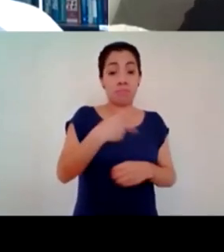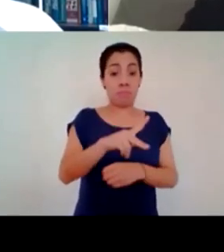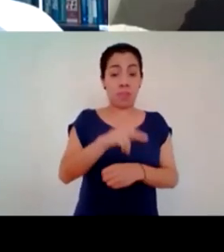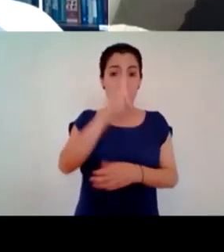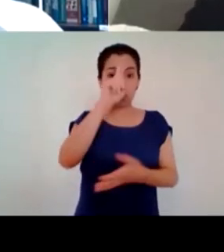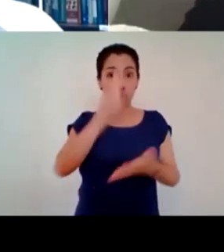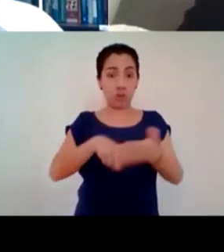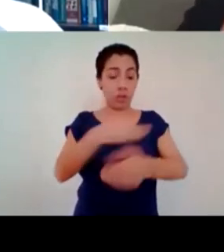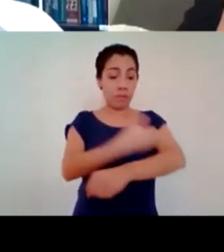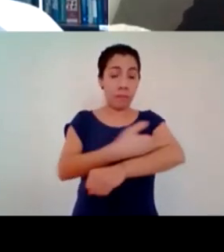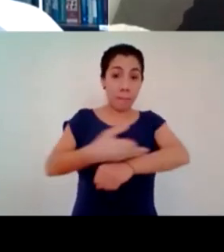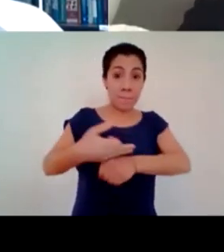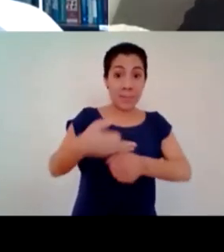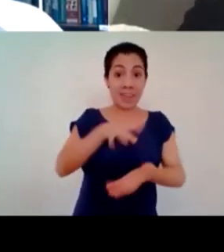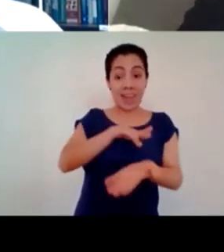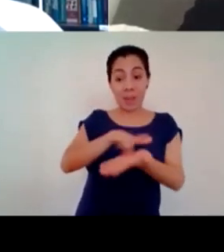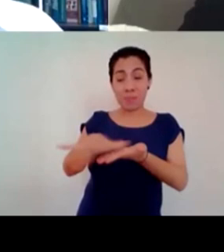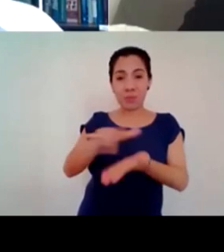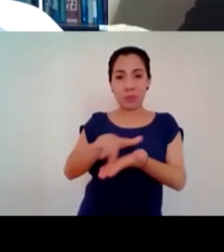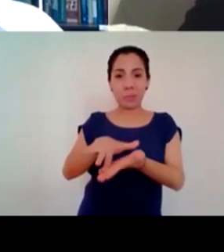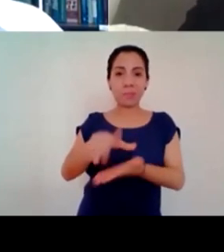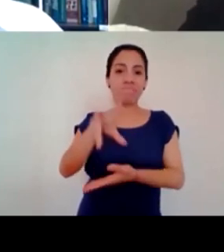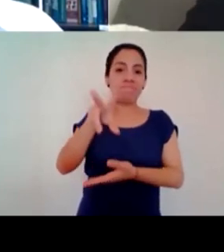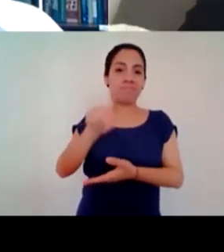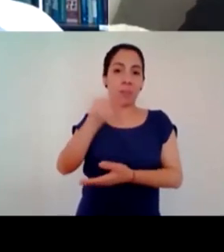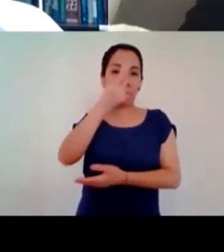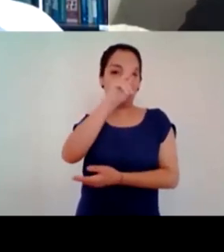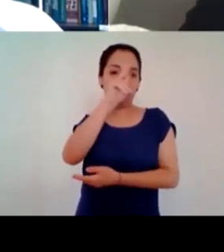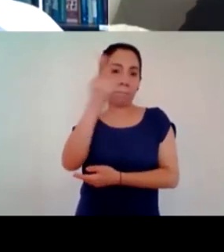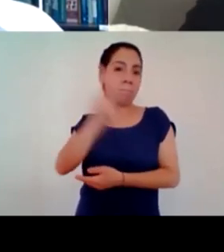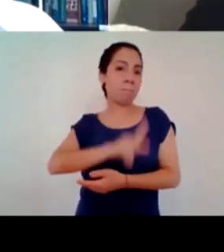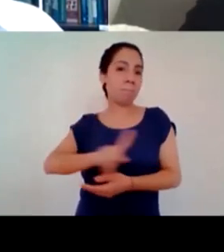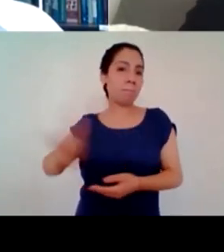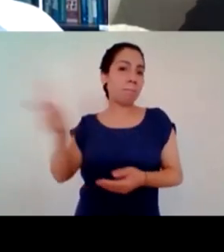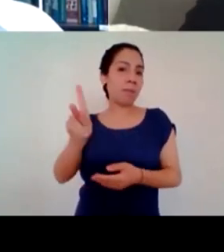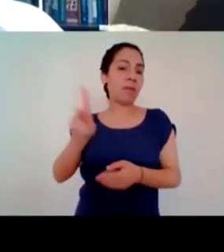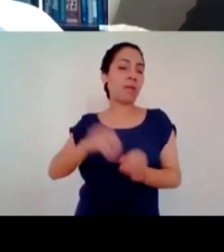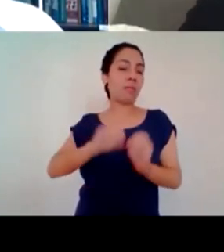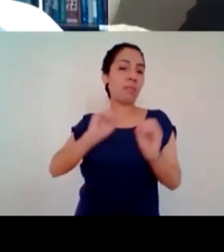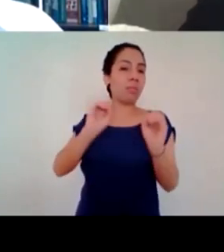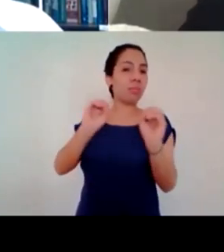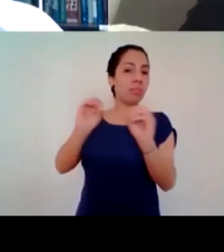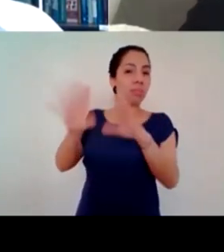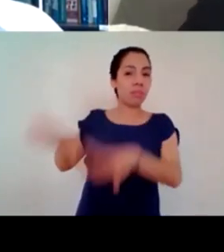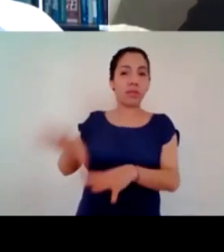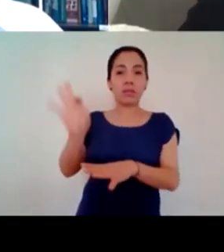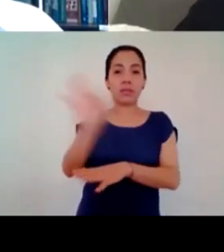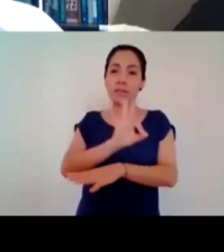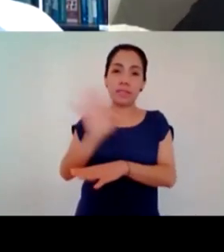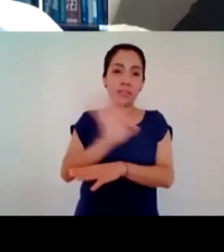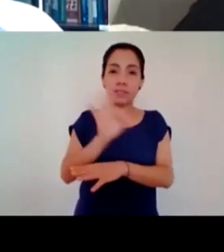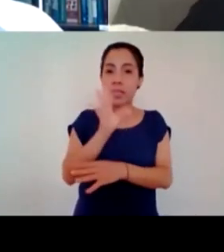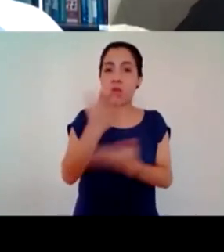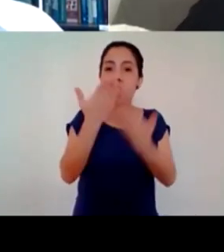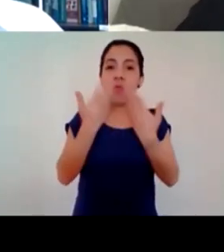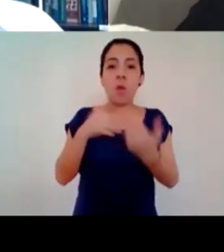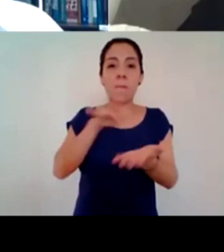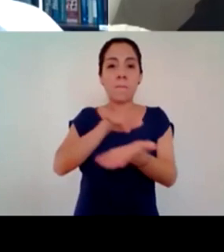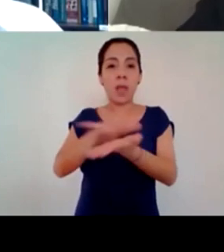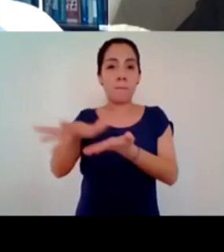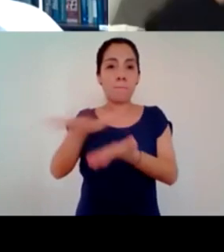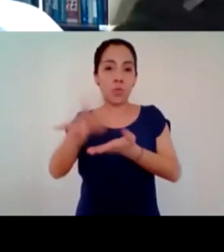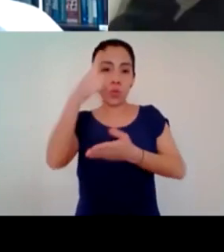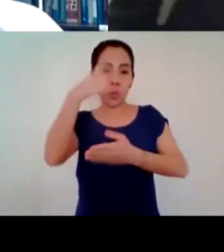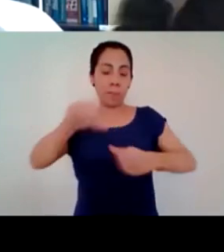de sumar, era como recordarle a los adolescentes que no contaban con una persona o con esa persona que ellos querían contar